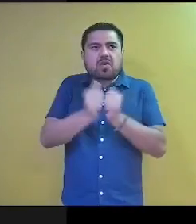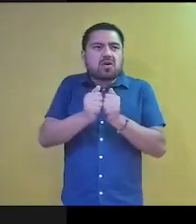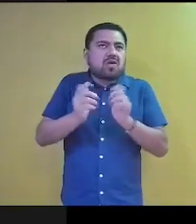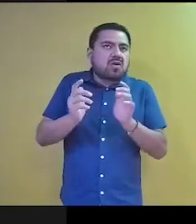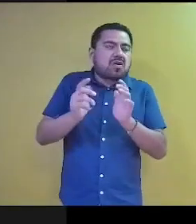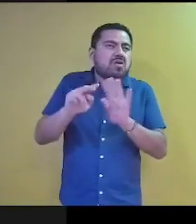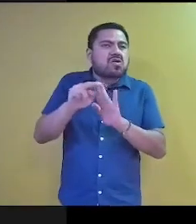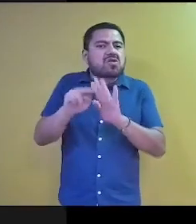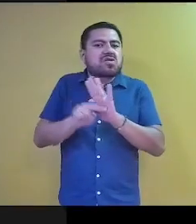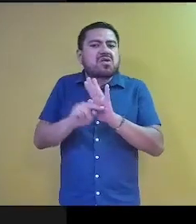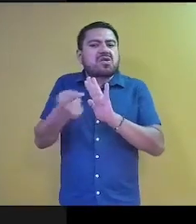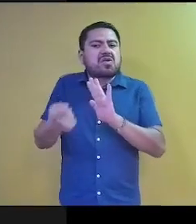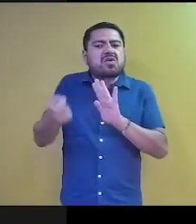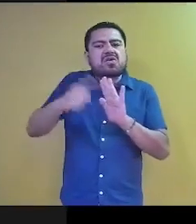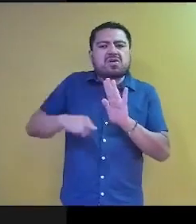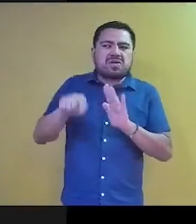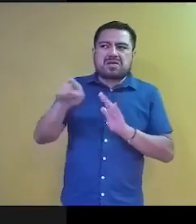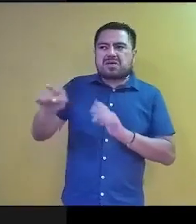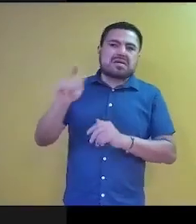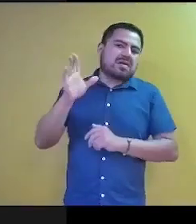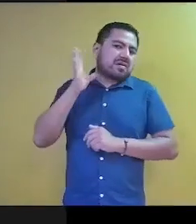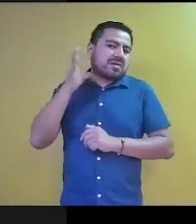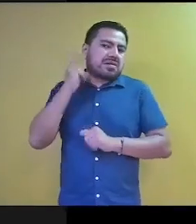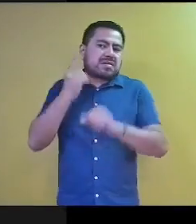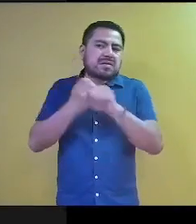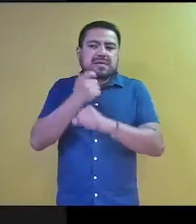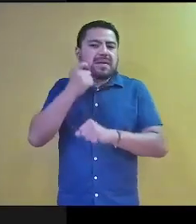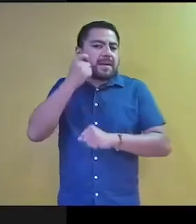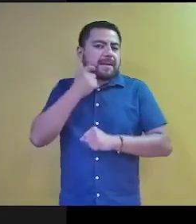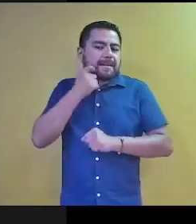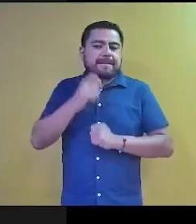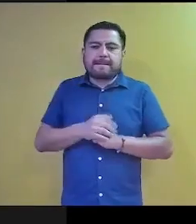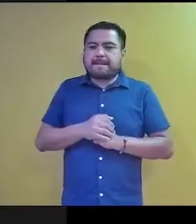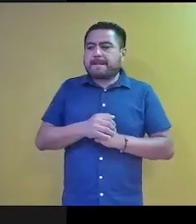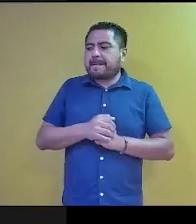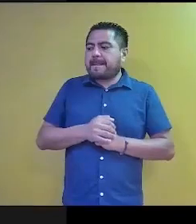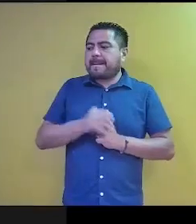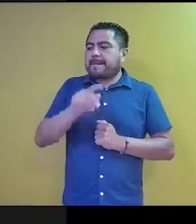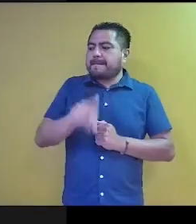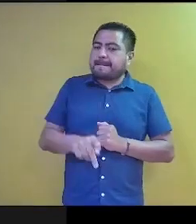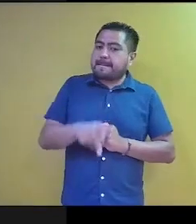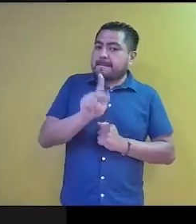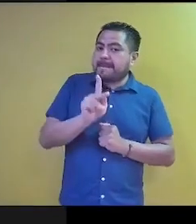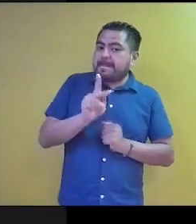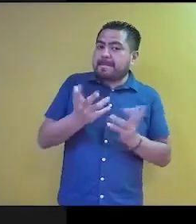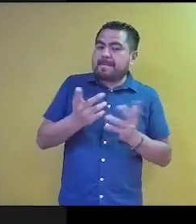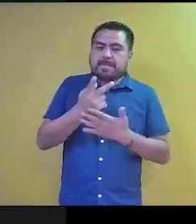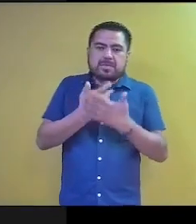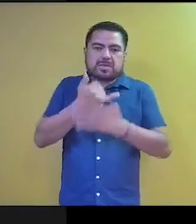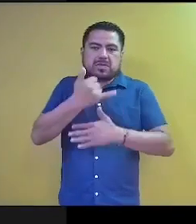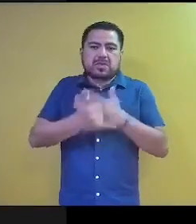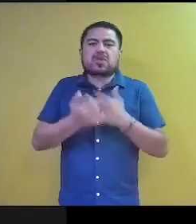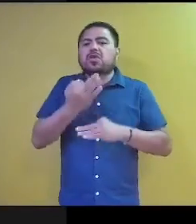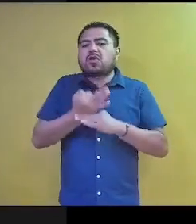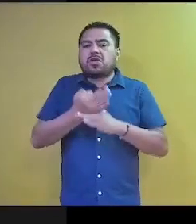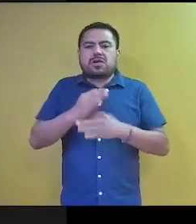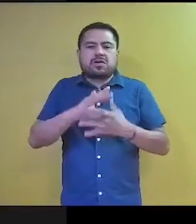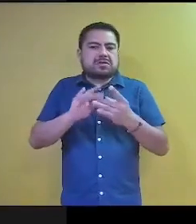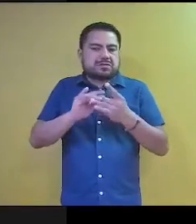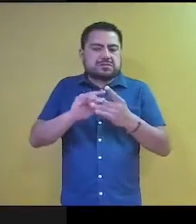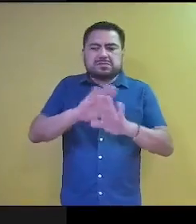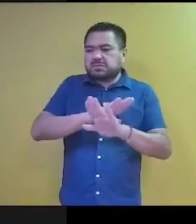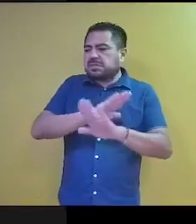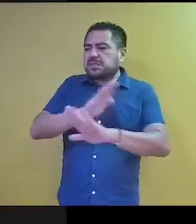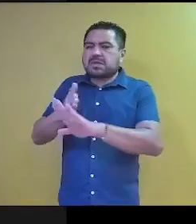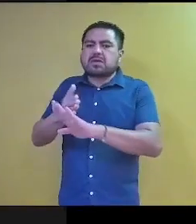a la normativa de ese Congreso. Sin embargo, en el proyecto estamos sancionando